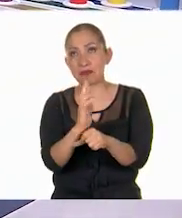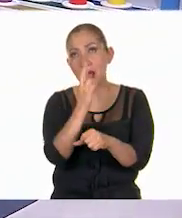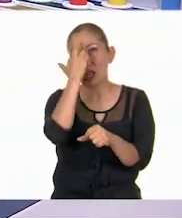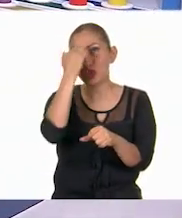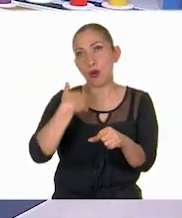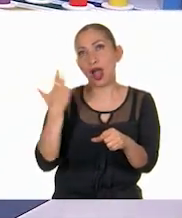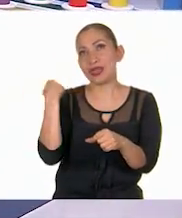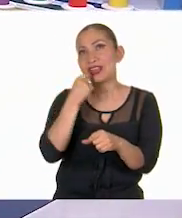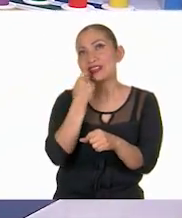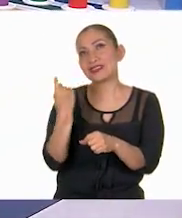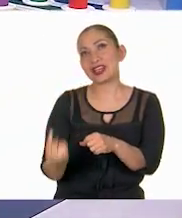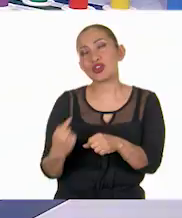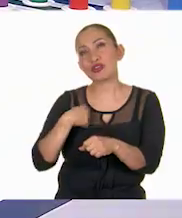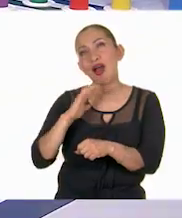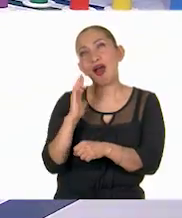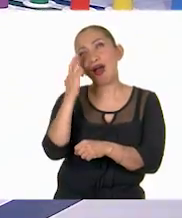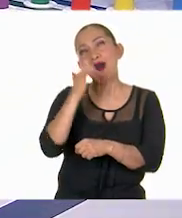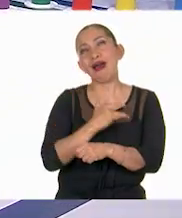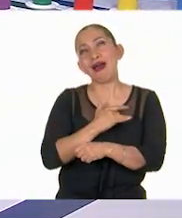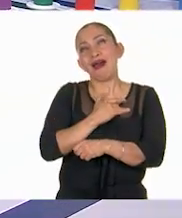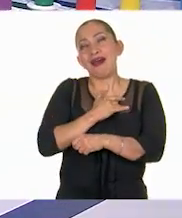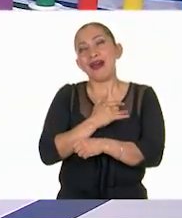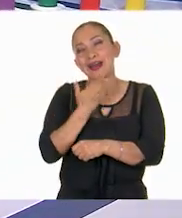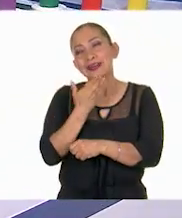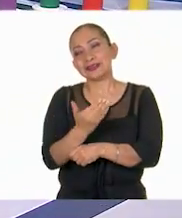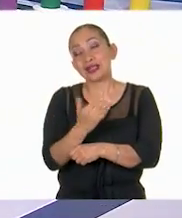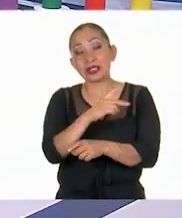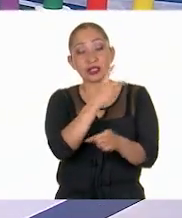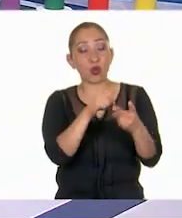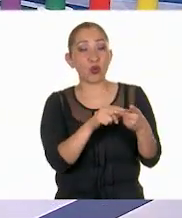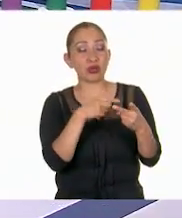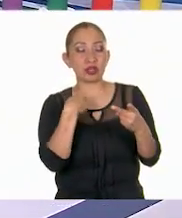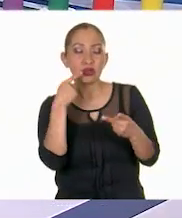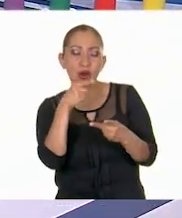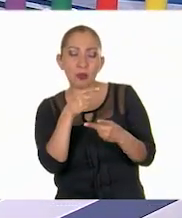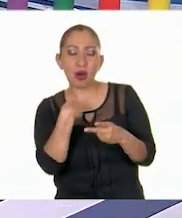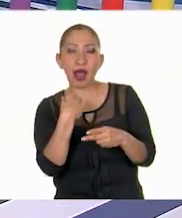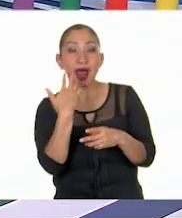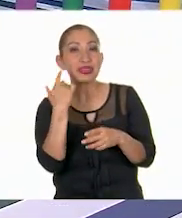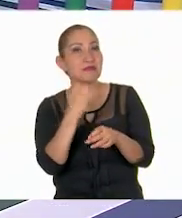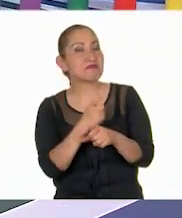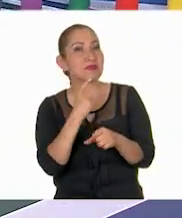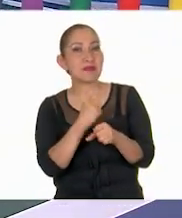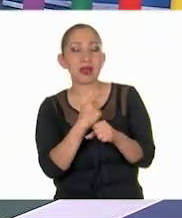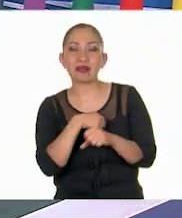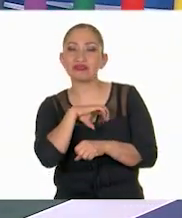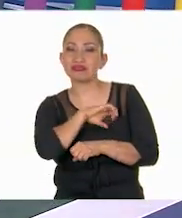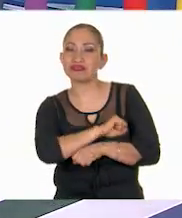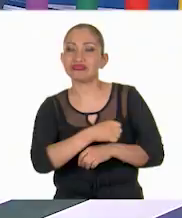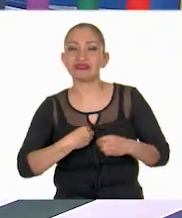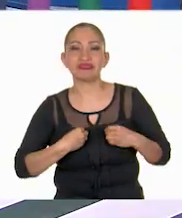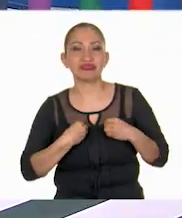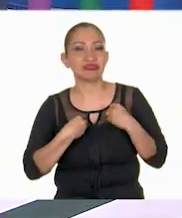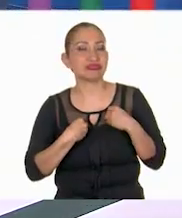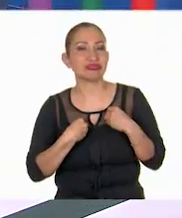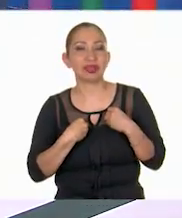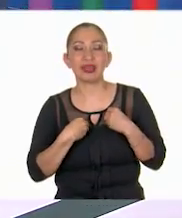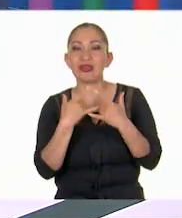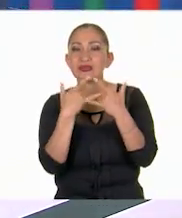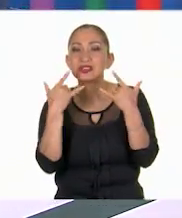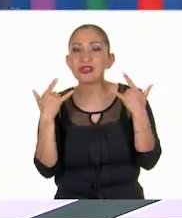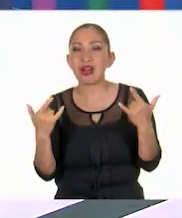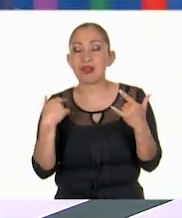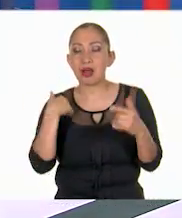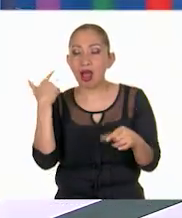mi infancia y me hizo suspirar, mientras que la segunda me acercó a una de mis principales pasiones en la vida, que es la historia, y